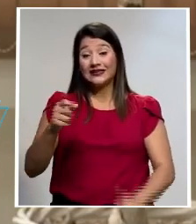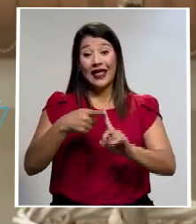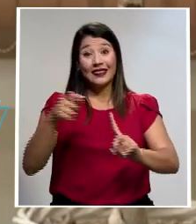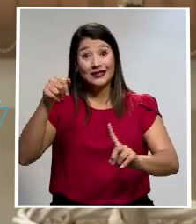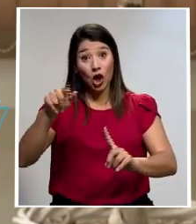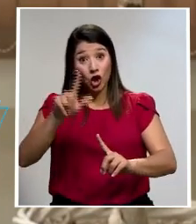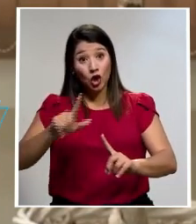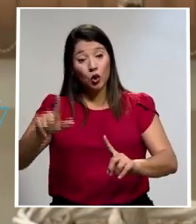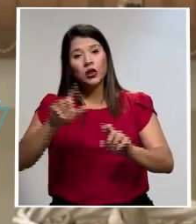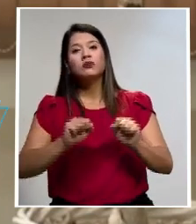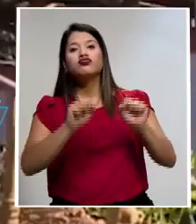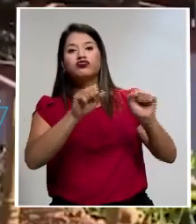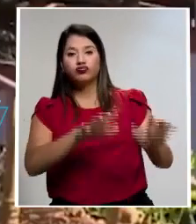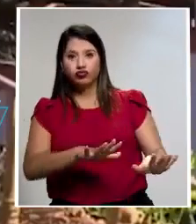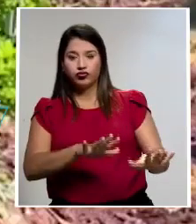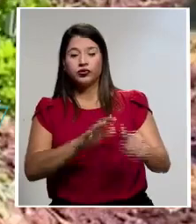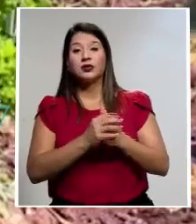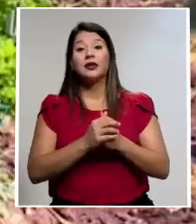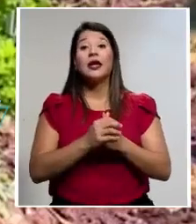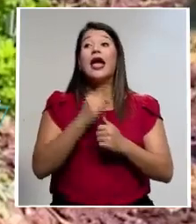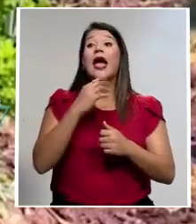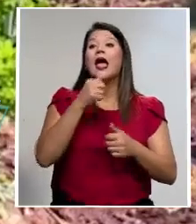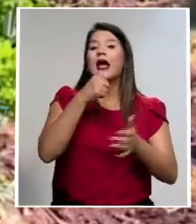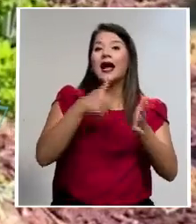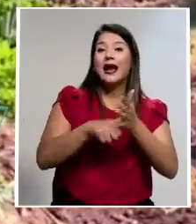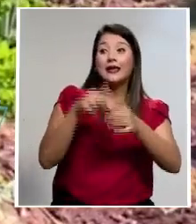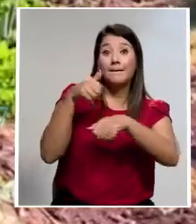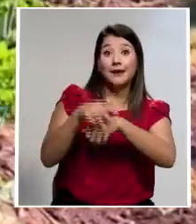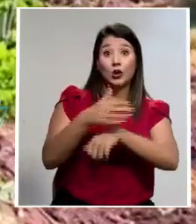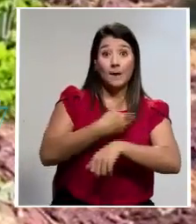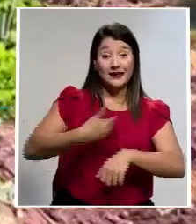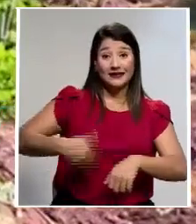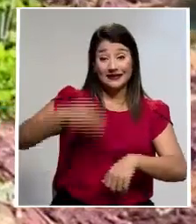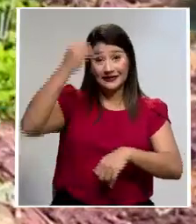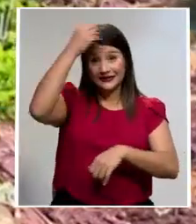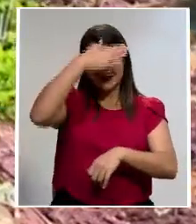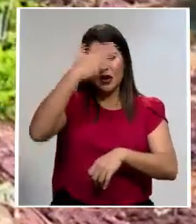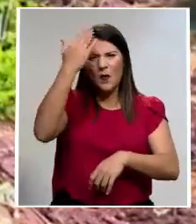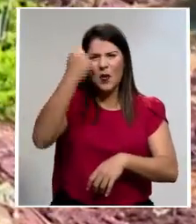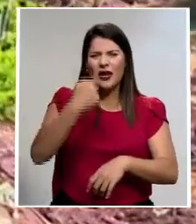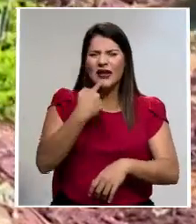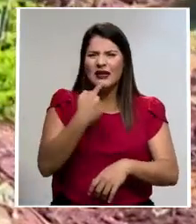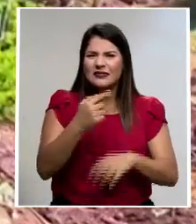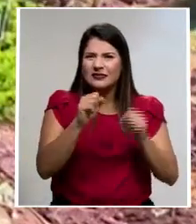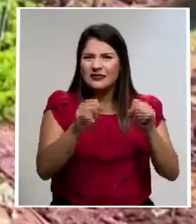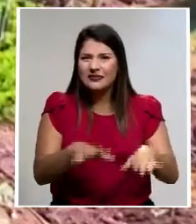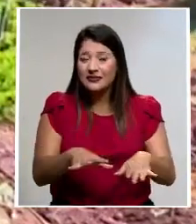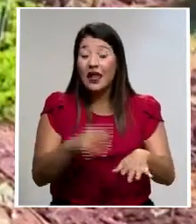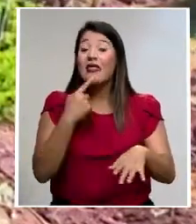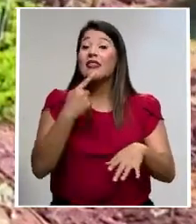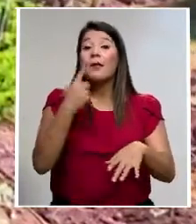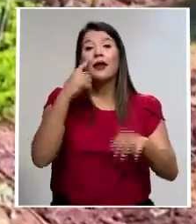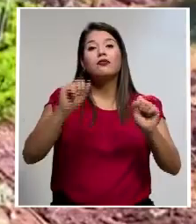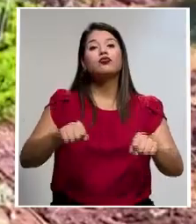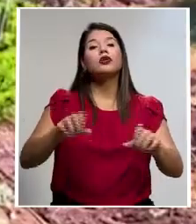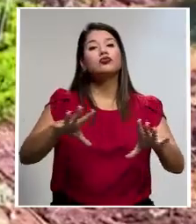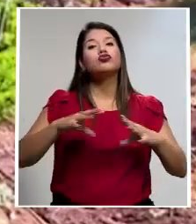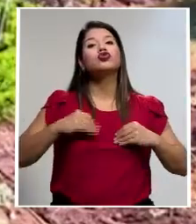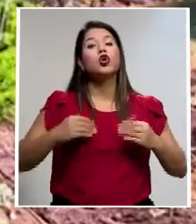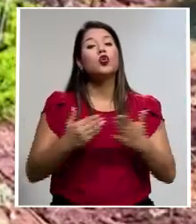cargo. En la misiva dirigida al presidente Carlos Alvarado, destacó que la razón de su renuncia es para asumir nuevos